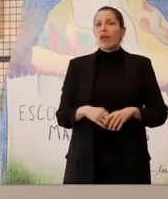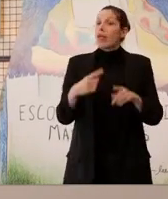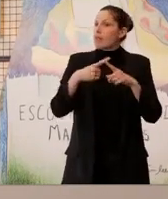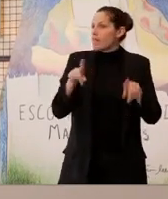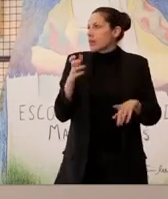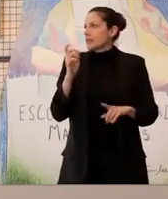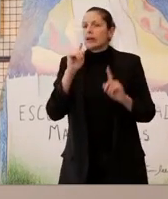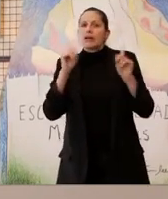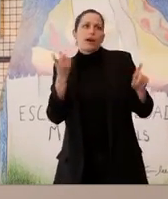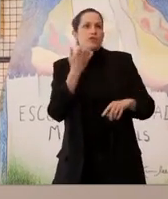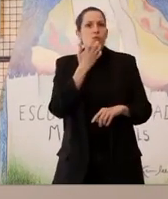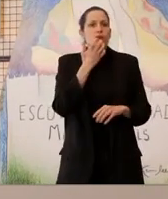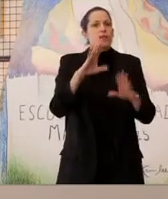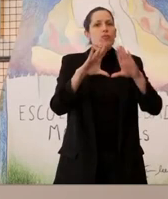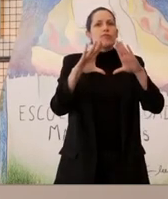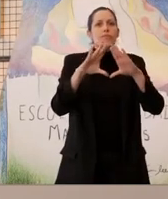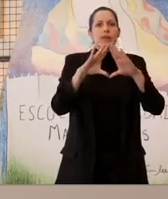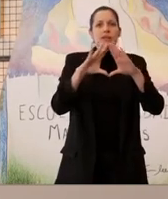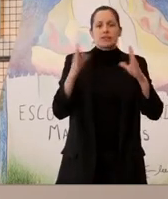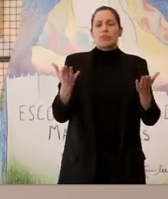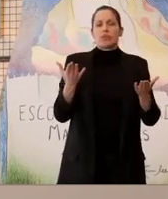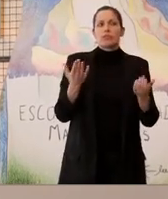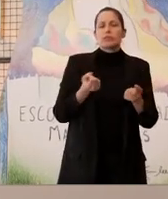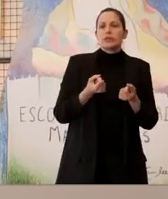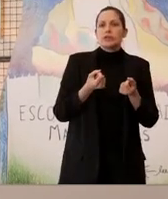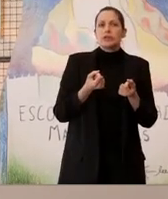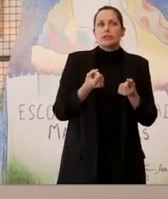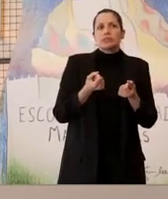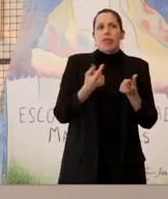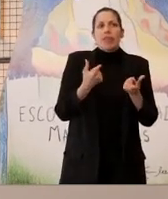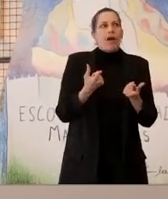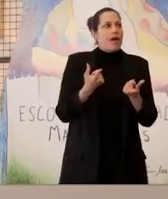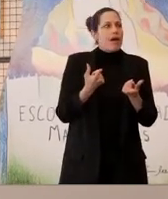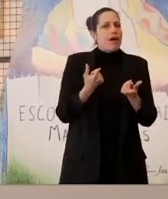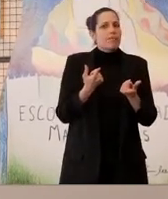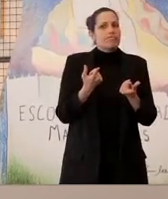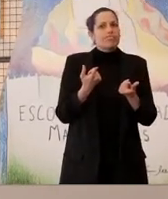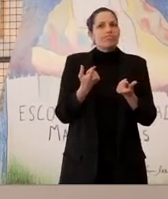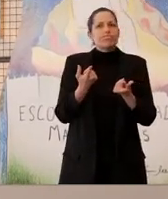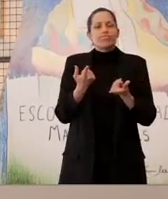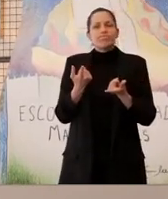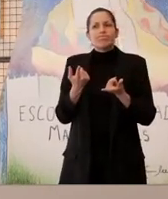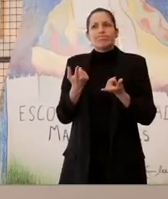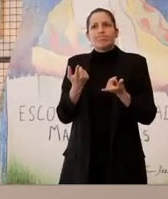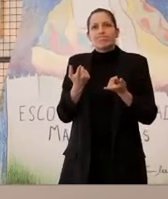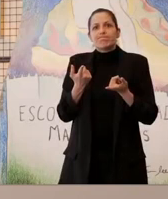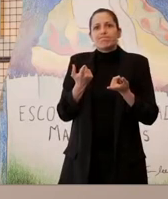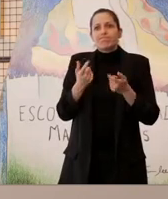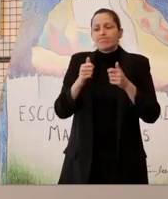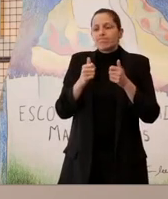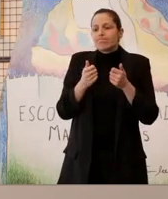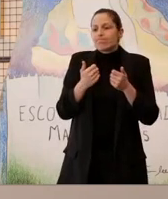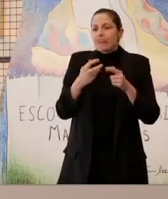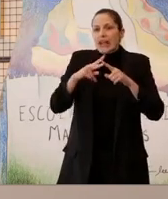feminismo coloca pone en pie una vindicación Por supuesto que esa vindicación siempre es instrumentalizada